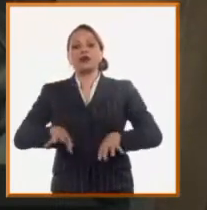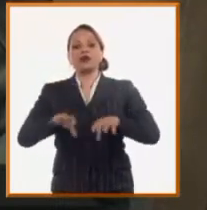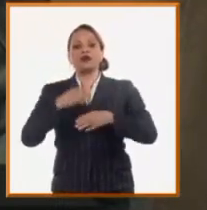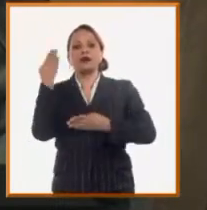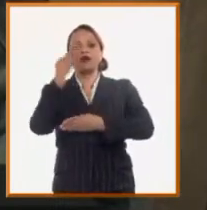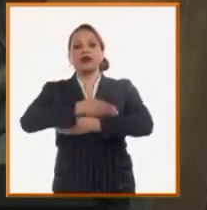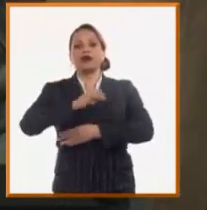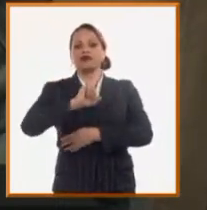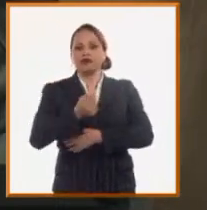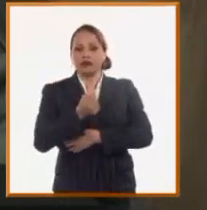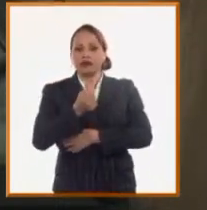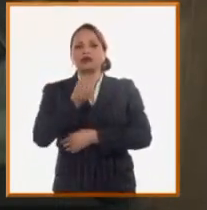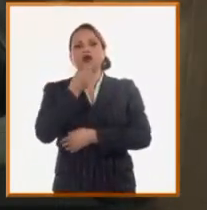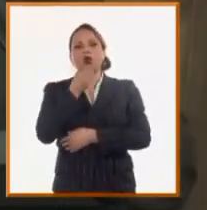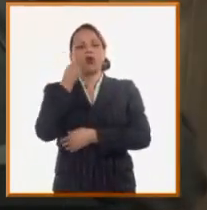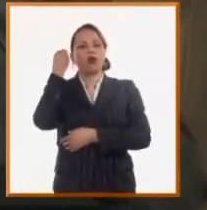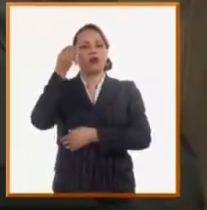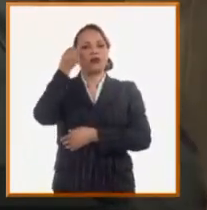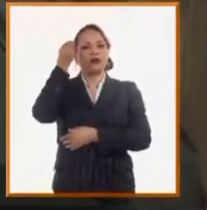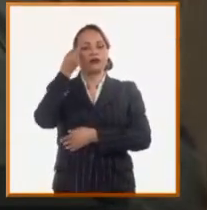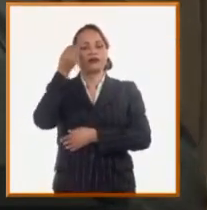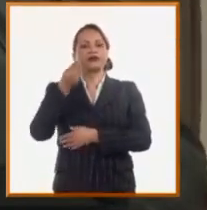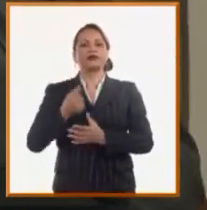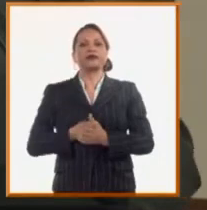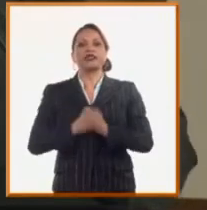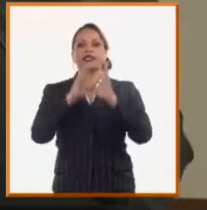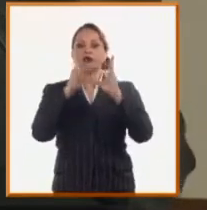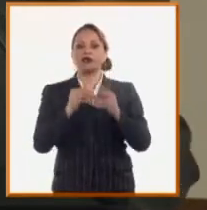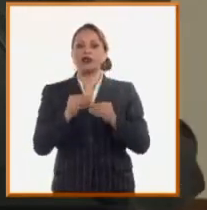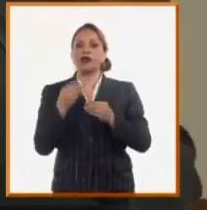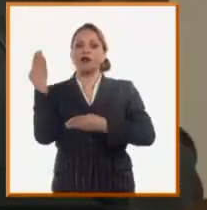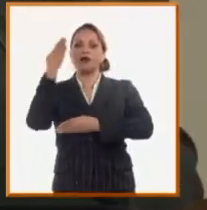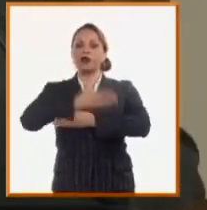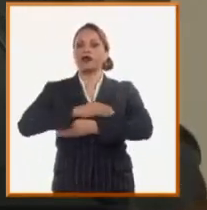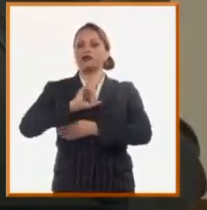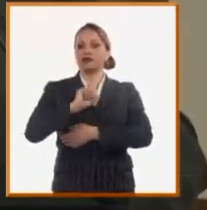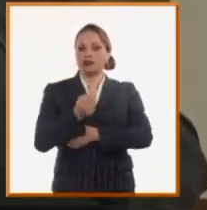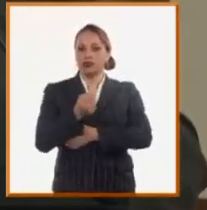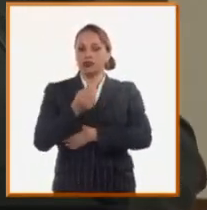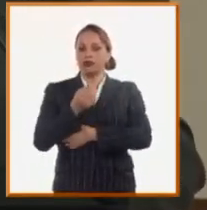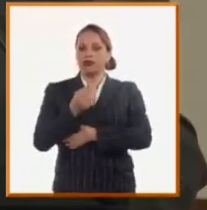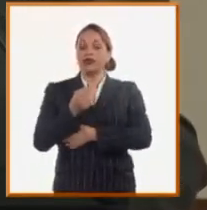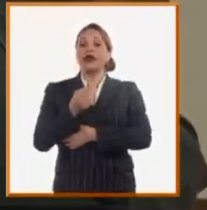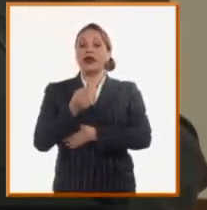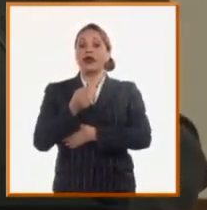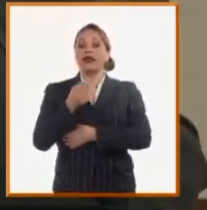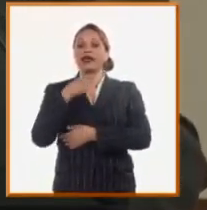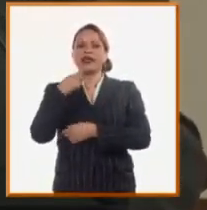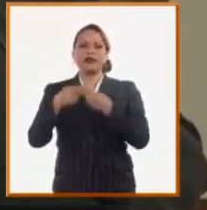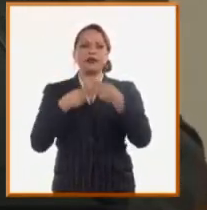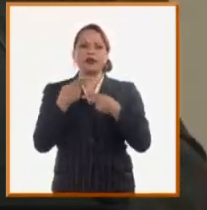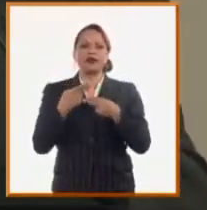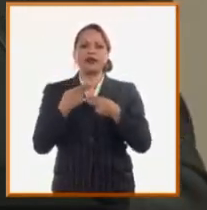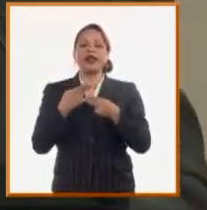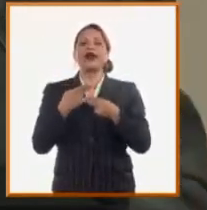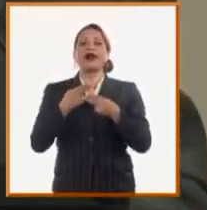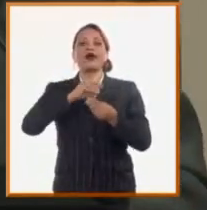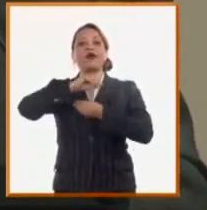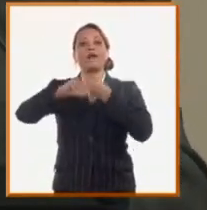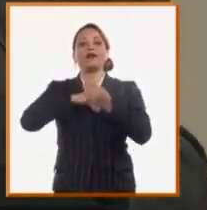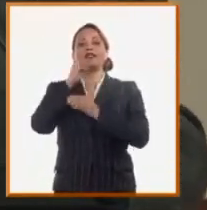recrudecido y cómo podemos tener resultados en condiciones de bloqueo recrudecido. ¿Cuál es la tarea? Convertirlas en